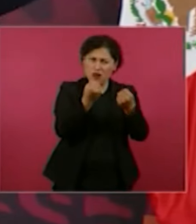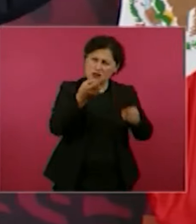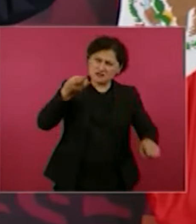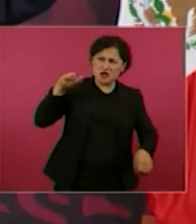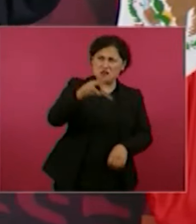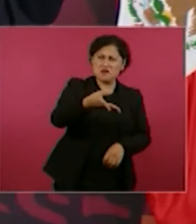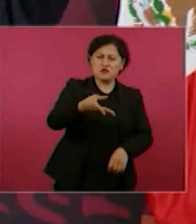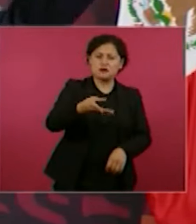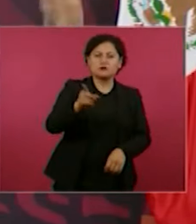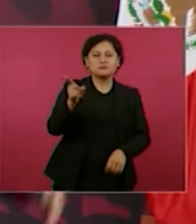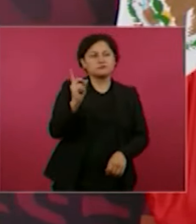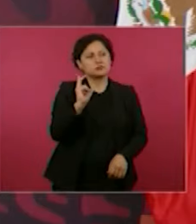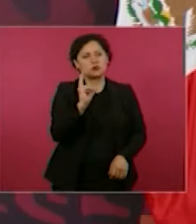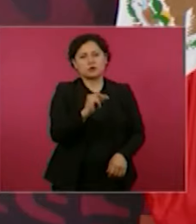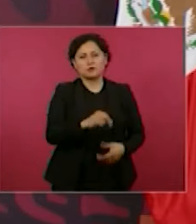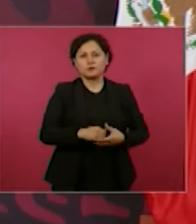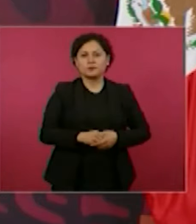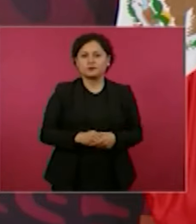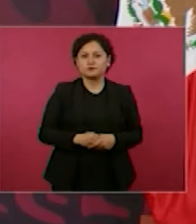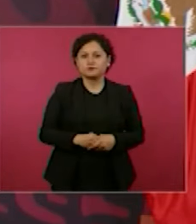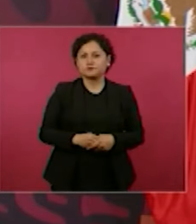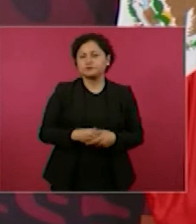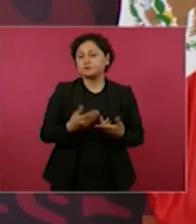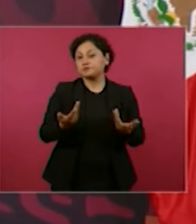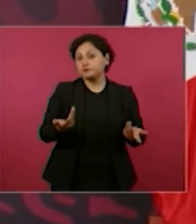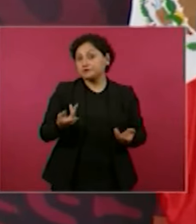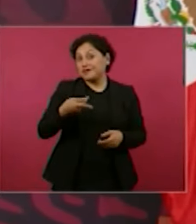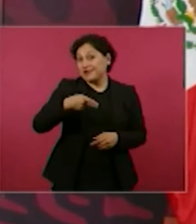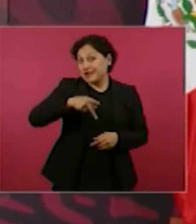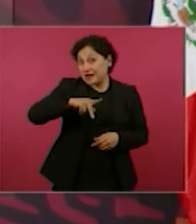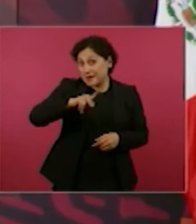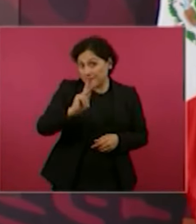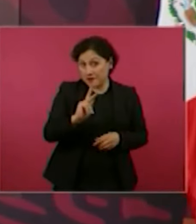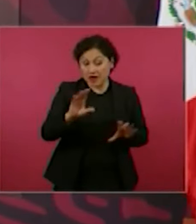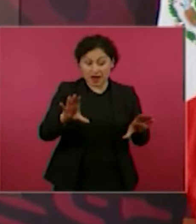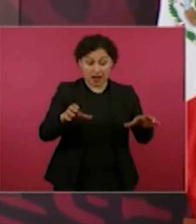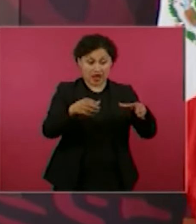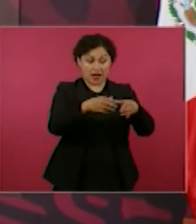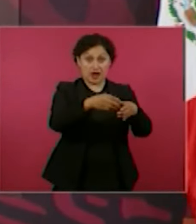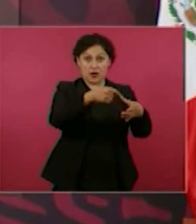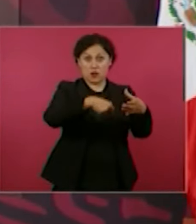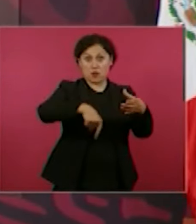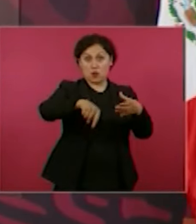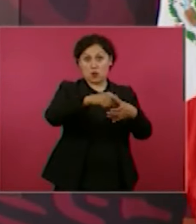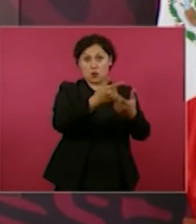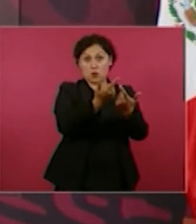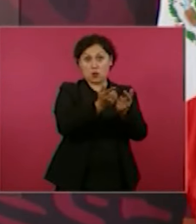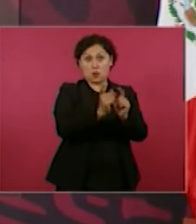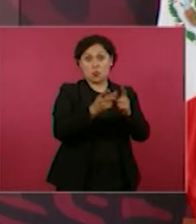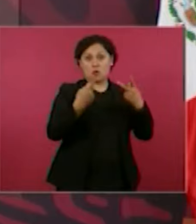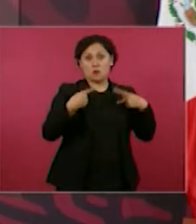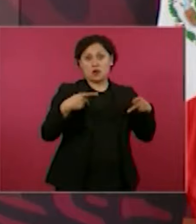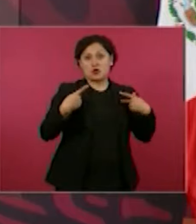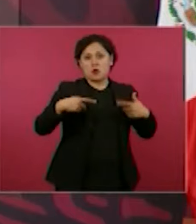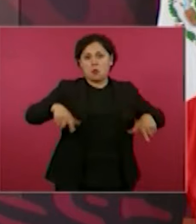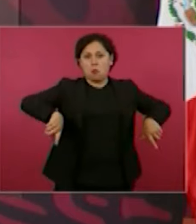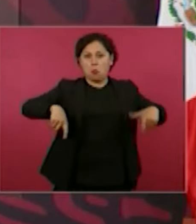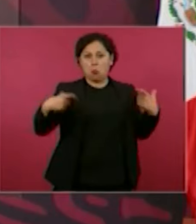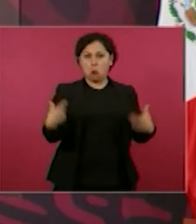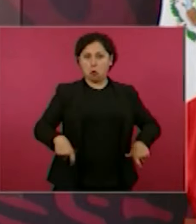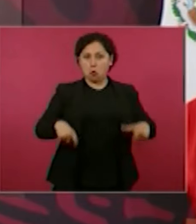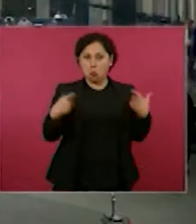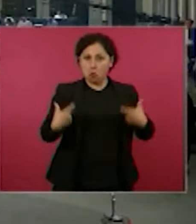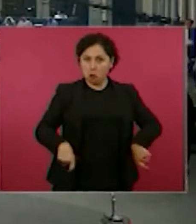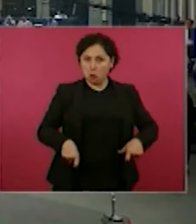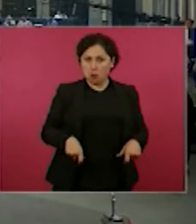que administró problemas, ¿no? Se dedicó a tratar de apagar el fuego de la electricidad, ¿no? Apagar el fuego, ¿no? Como diciendo, no son apagones,